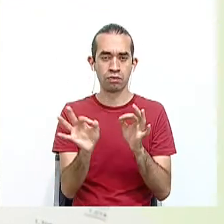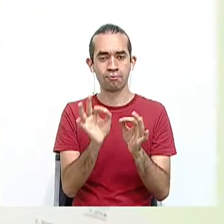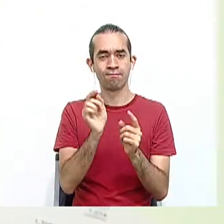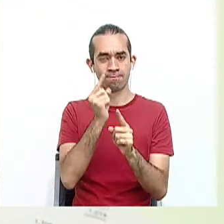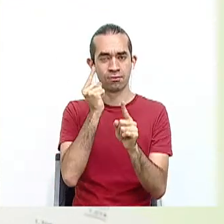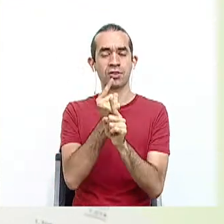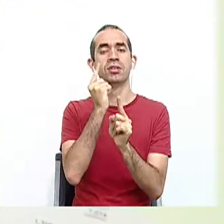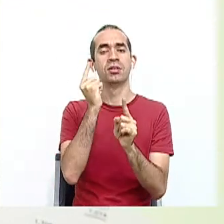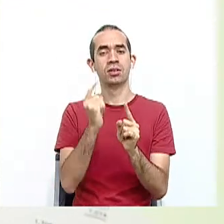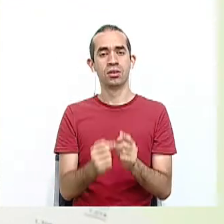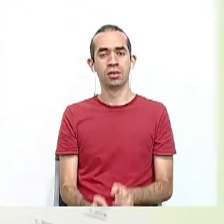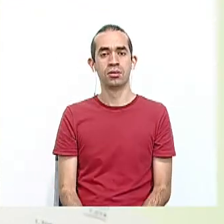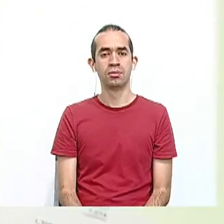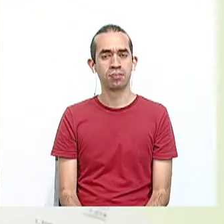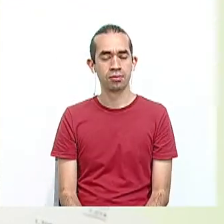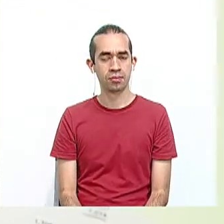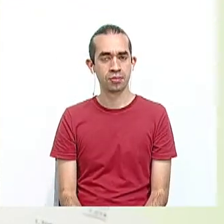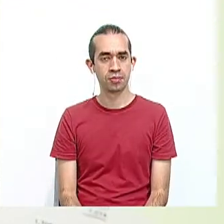apropiada?